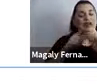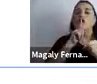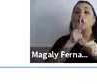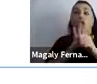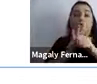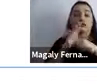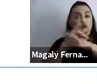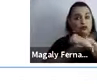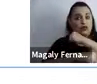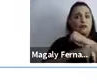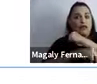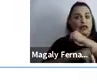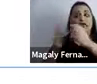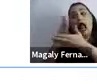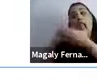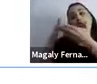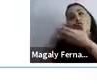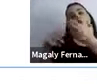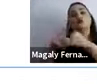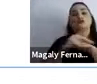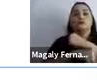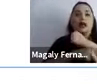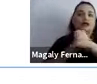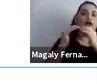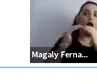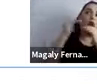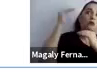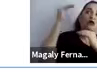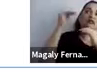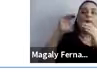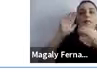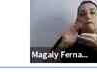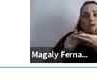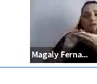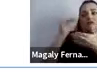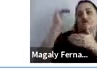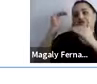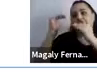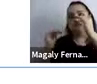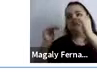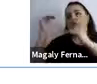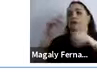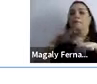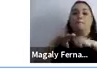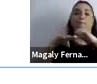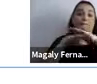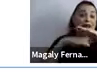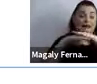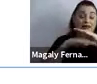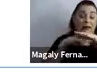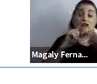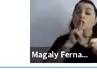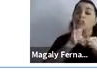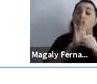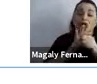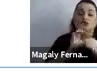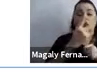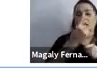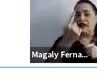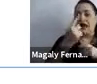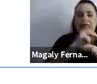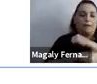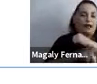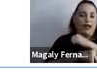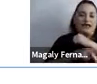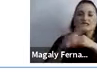que en algunos países aumentarán menos, en otros disminuirán, pero básicamente los compromisos de París son insuficientes porque